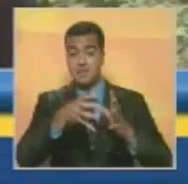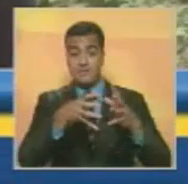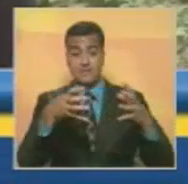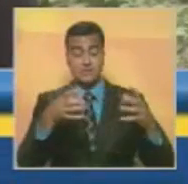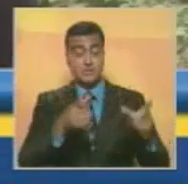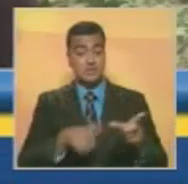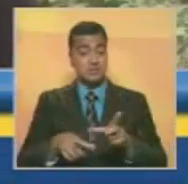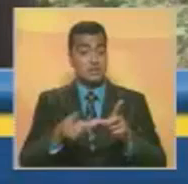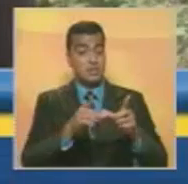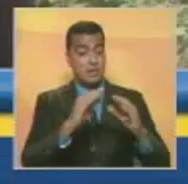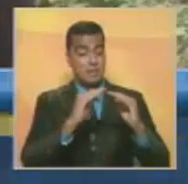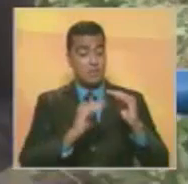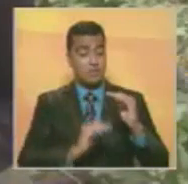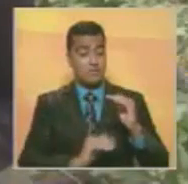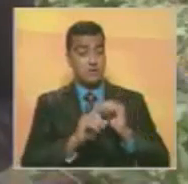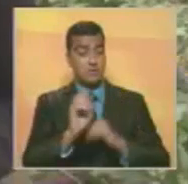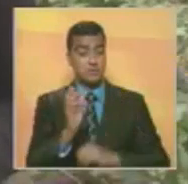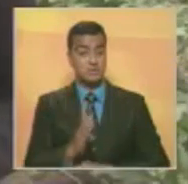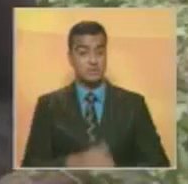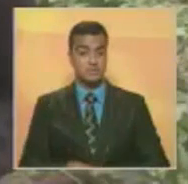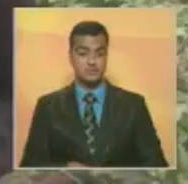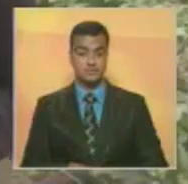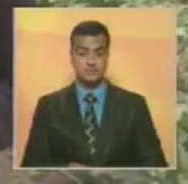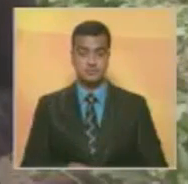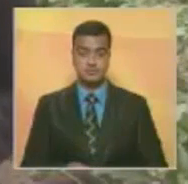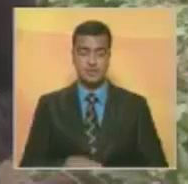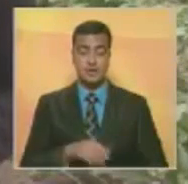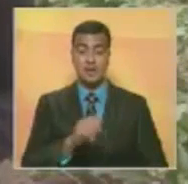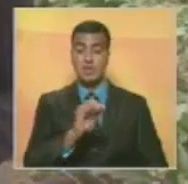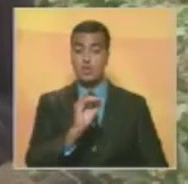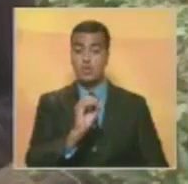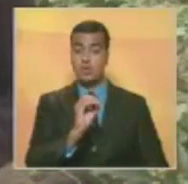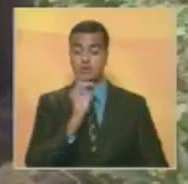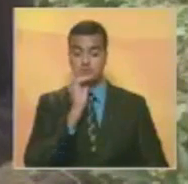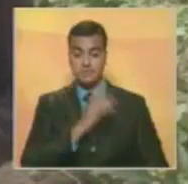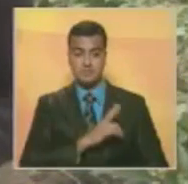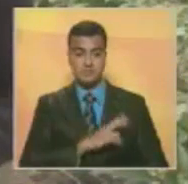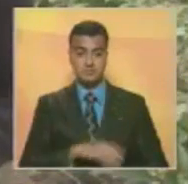estos rubros por debajo del 1%. Desde el estado de Aragua, Arnaldo Oca, Noticiero Venevisión.